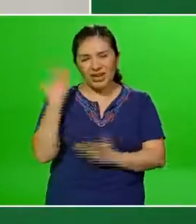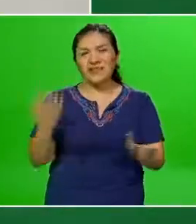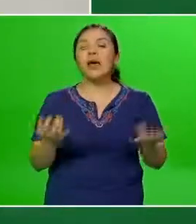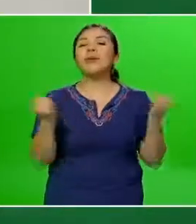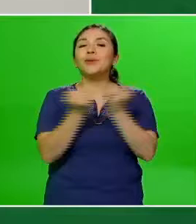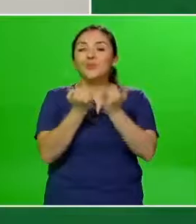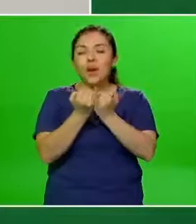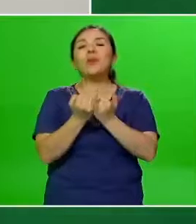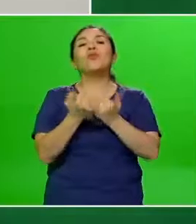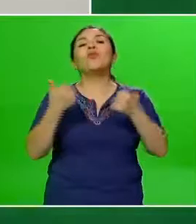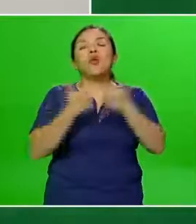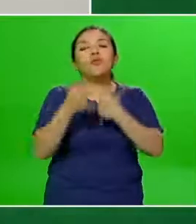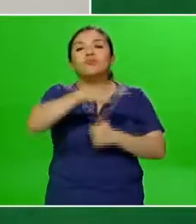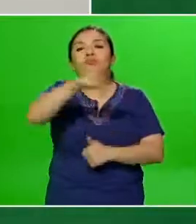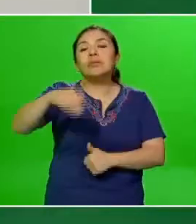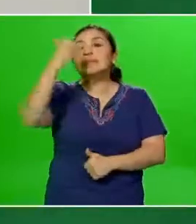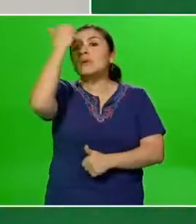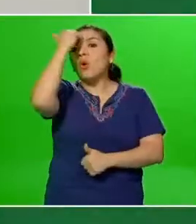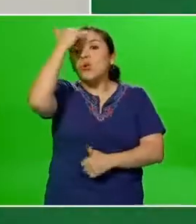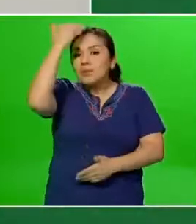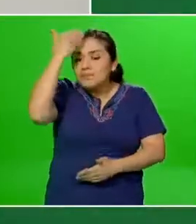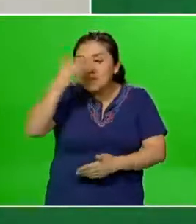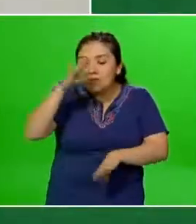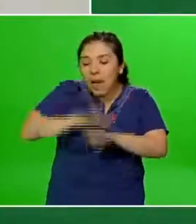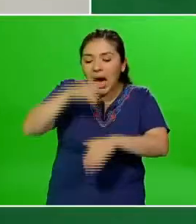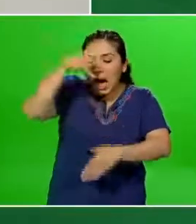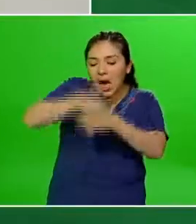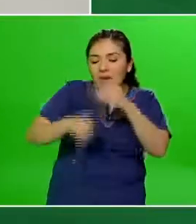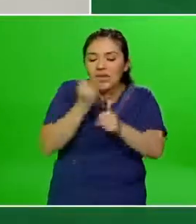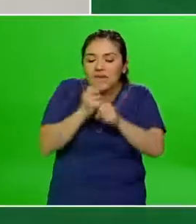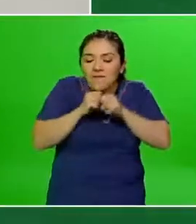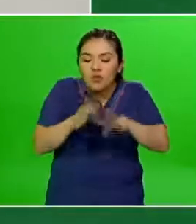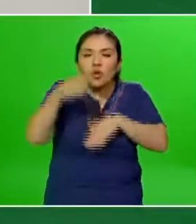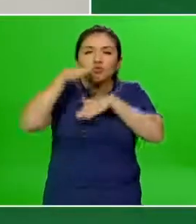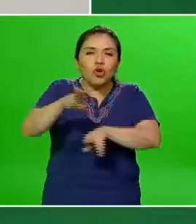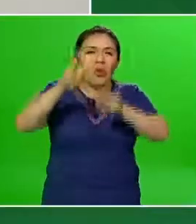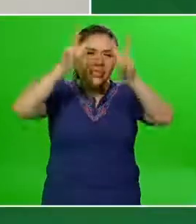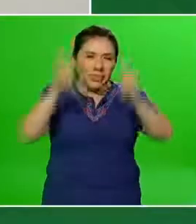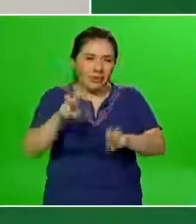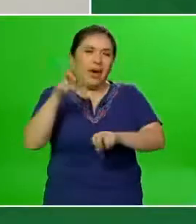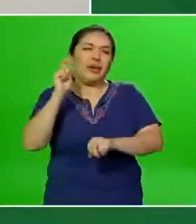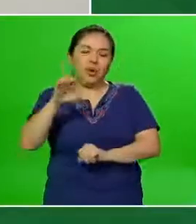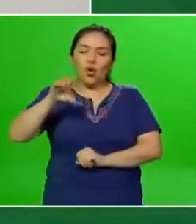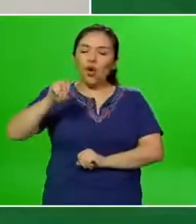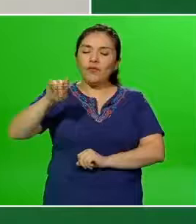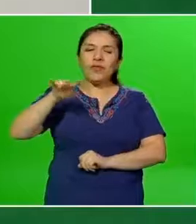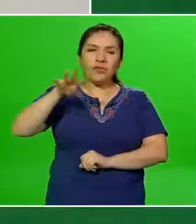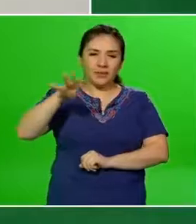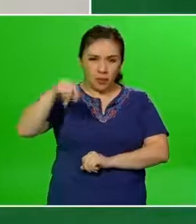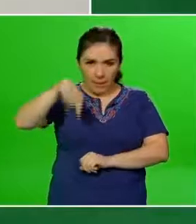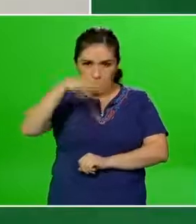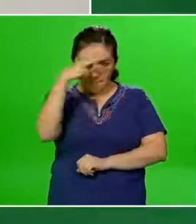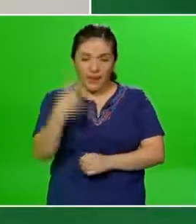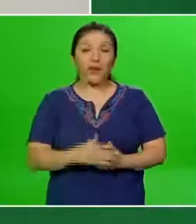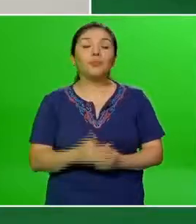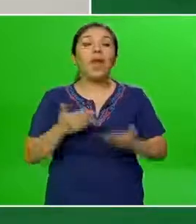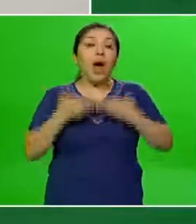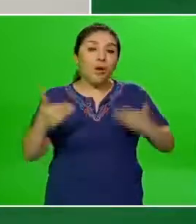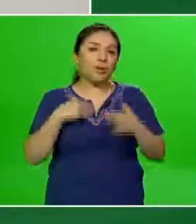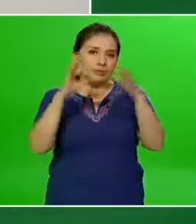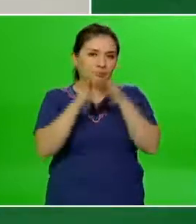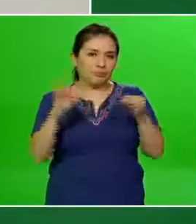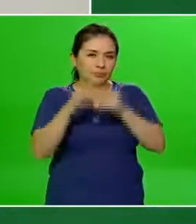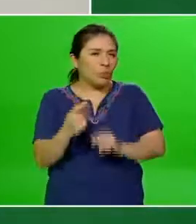tanto, actualizándose, poniéndose al día del comportamiento epidémico de la COVID-19 en México. Vamos ahora a actualizar también